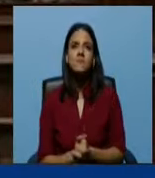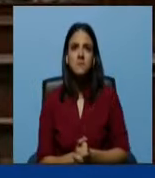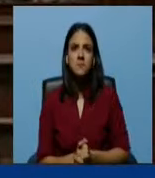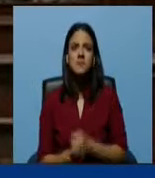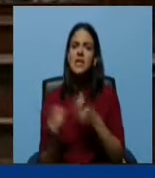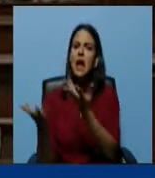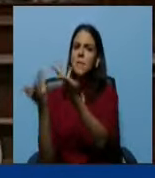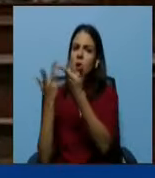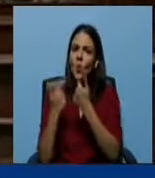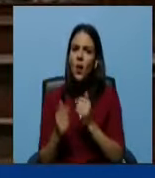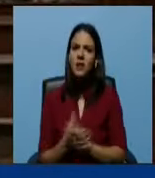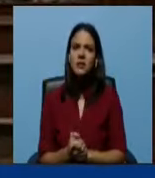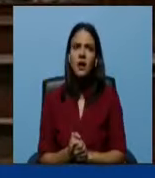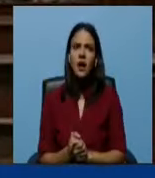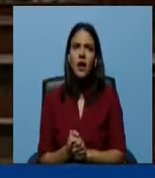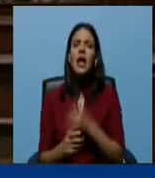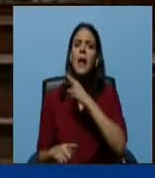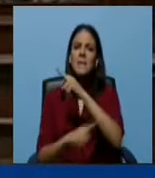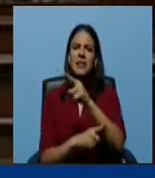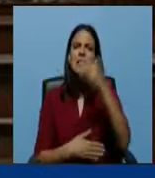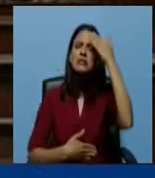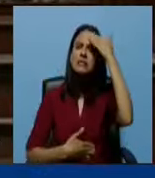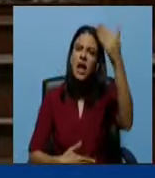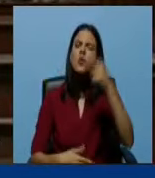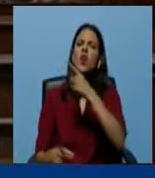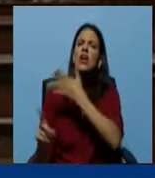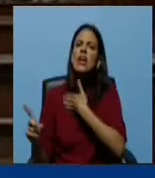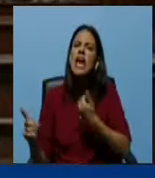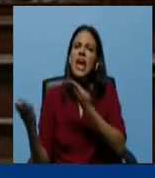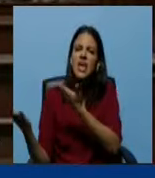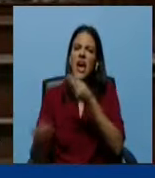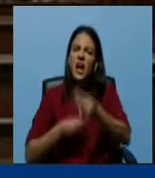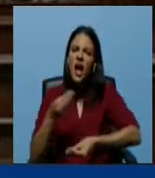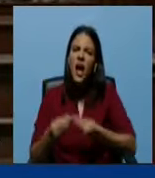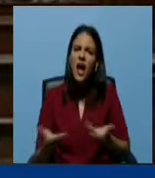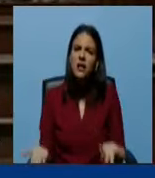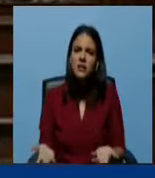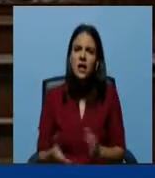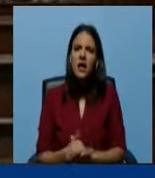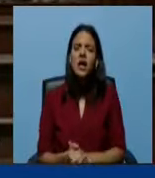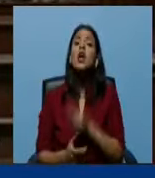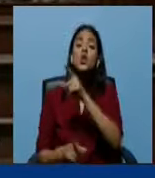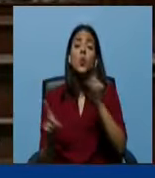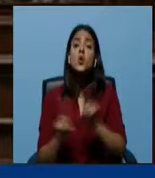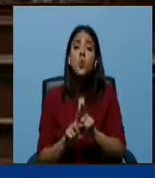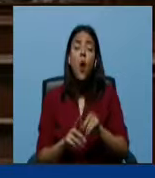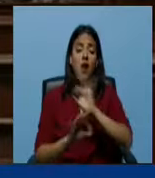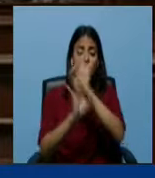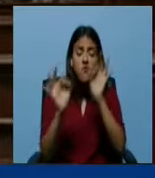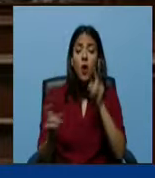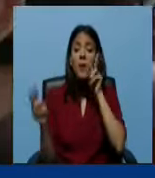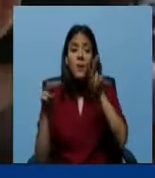me dijo, le mandaron saludos. Sí, vale, ¿qué quieren ellos? Ellos dicen que tú eres un gran diputado.